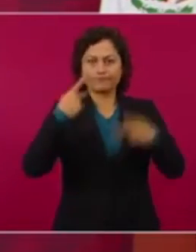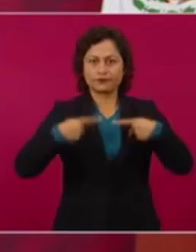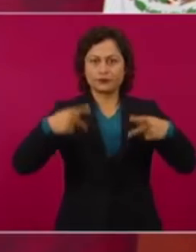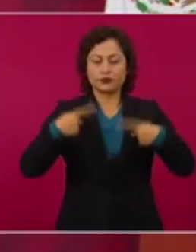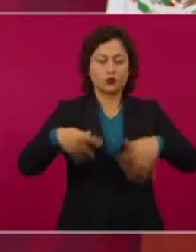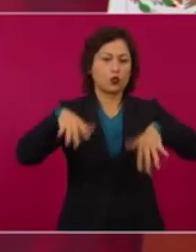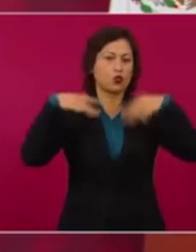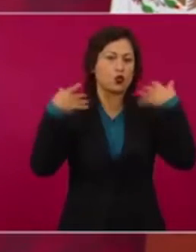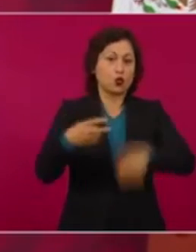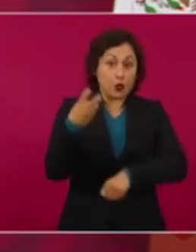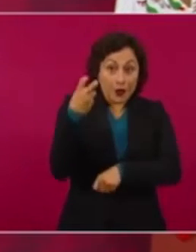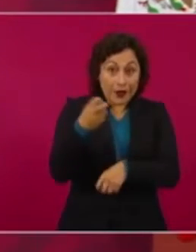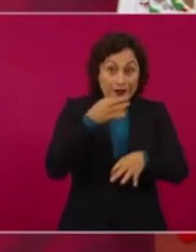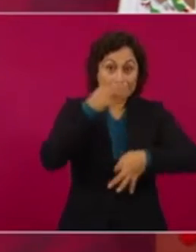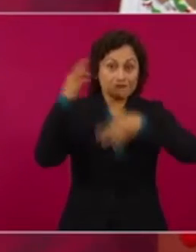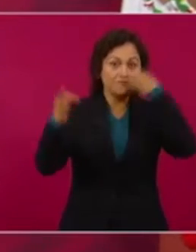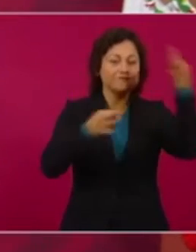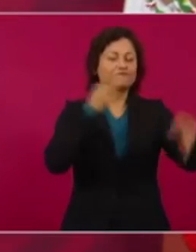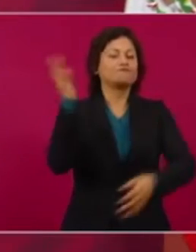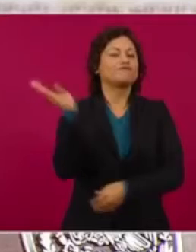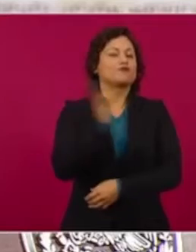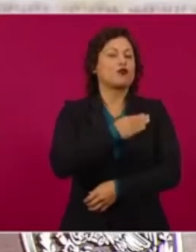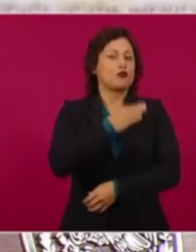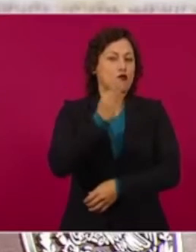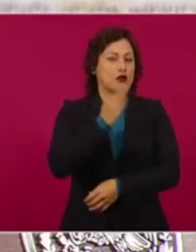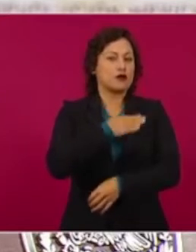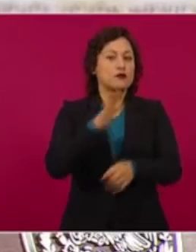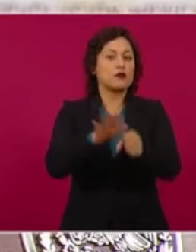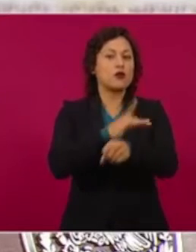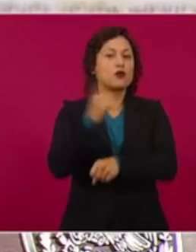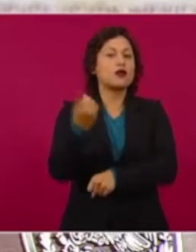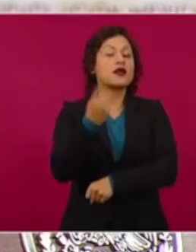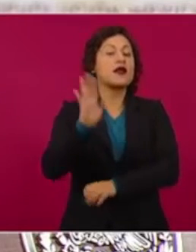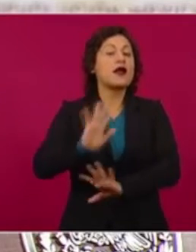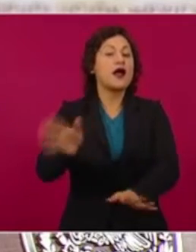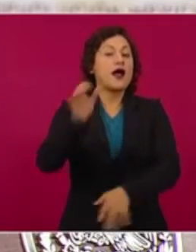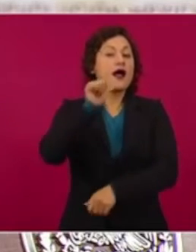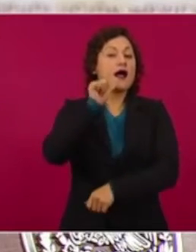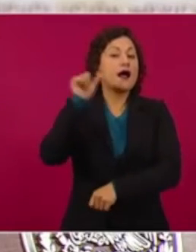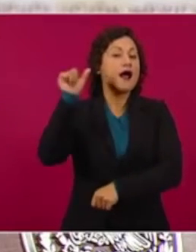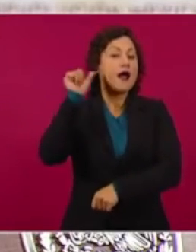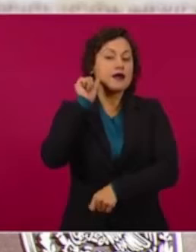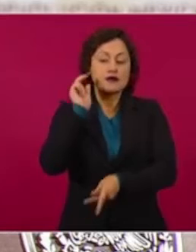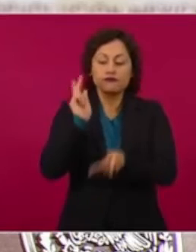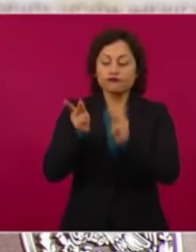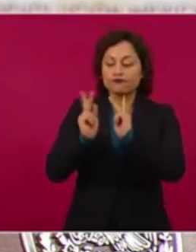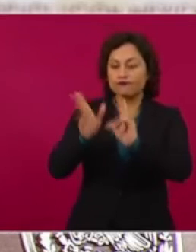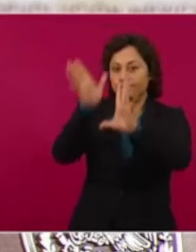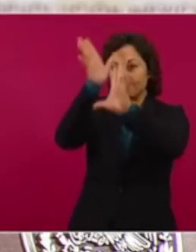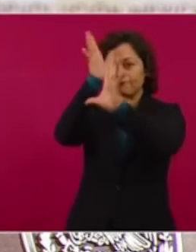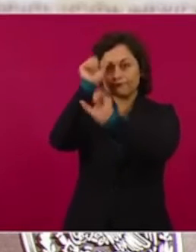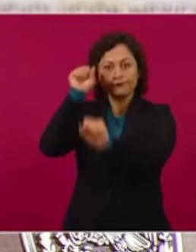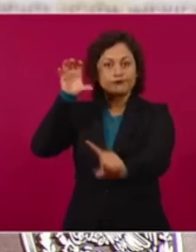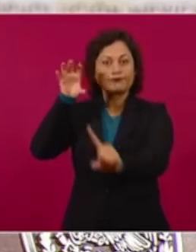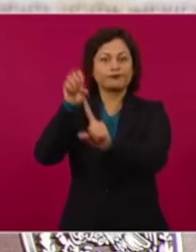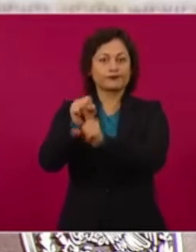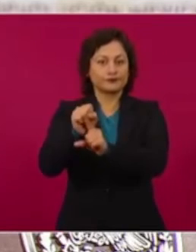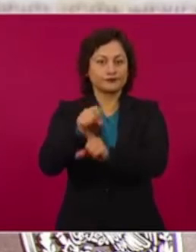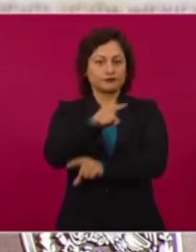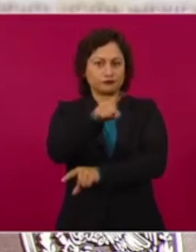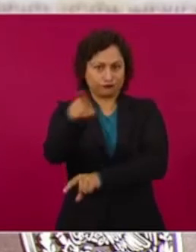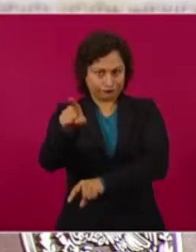fue una muy buena operación, van ustedes a poderlo constatar.